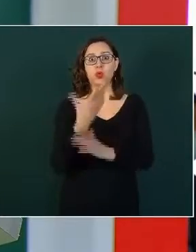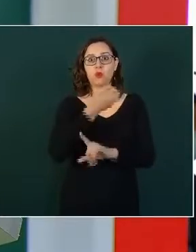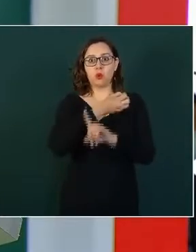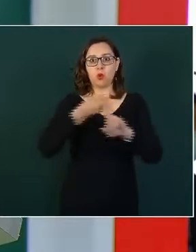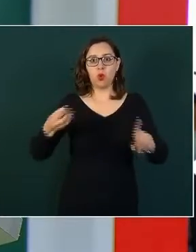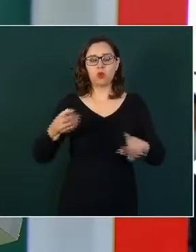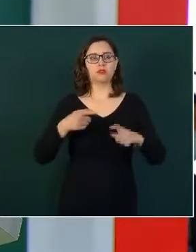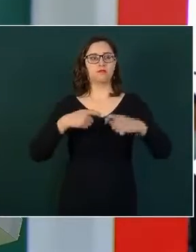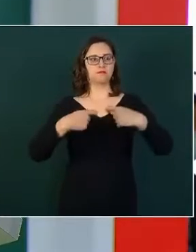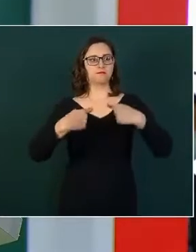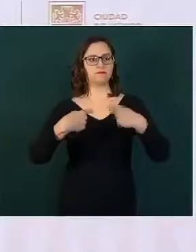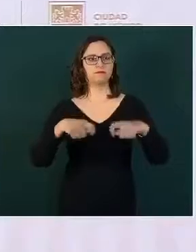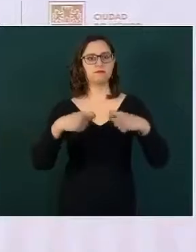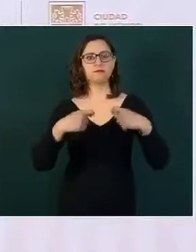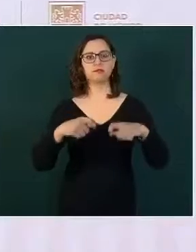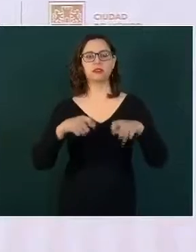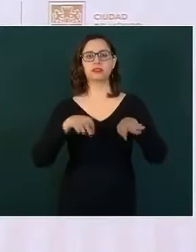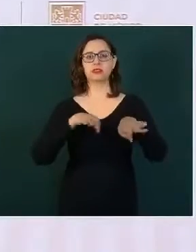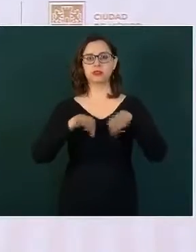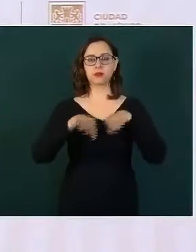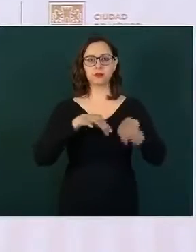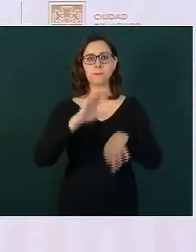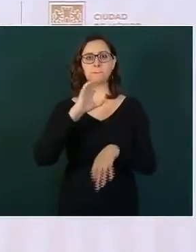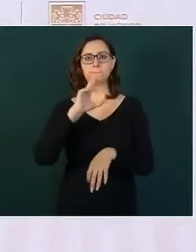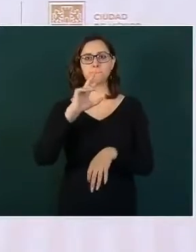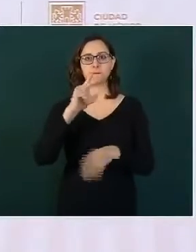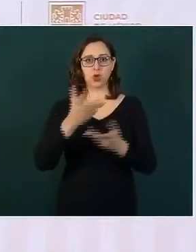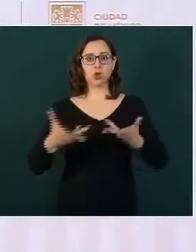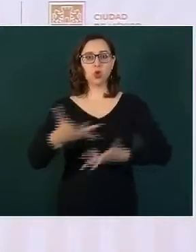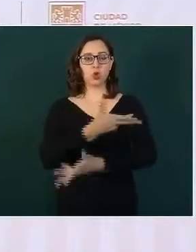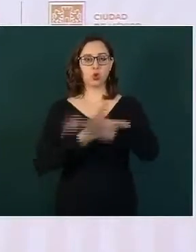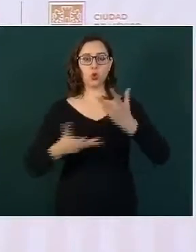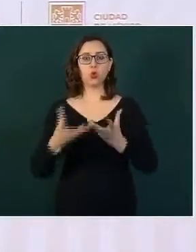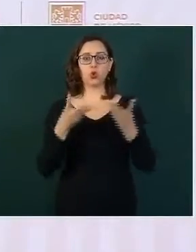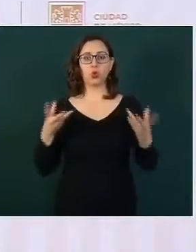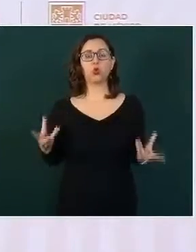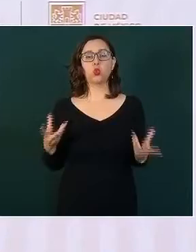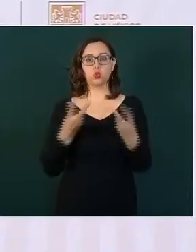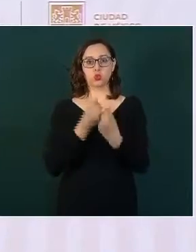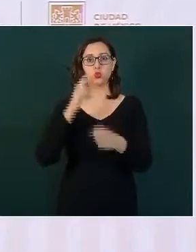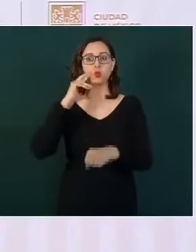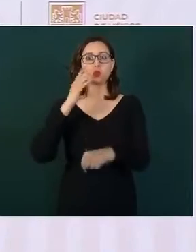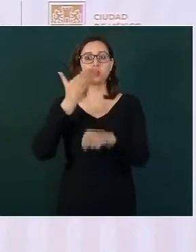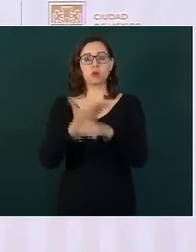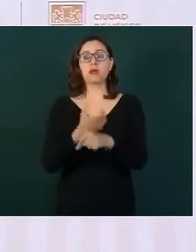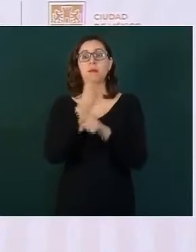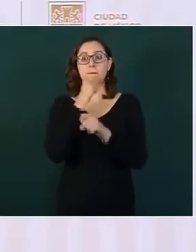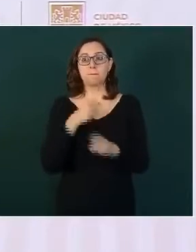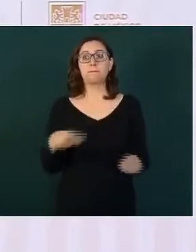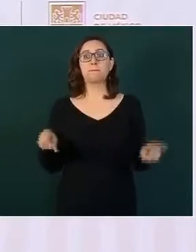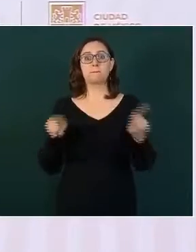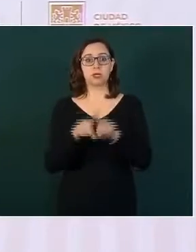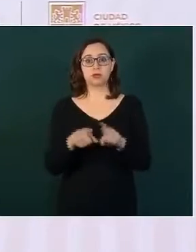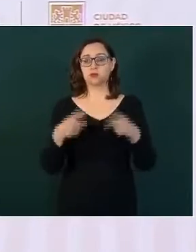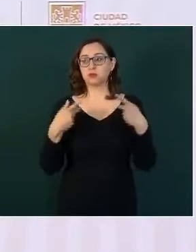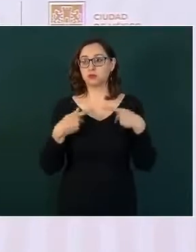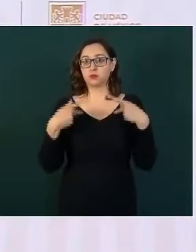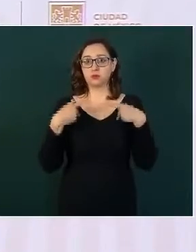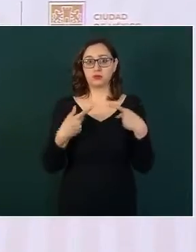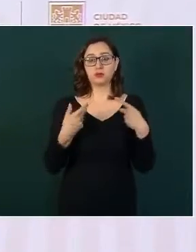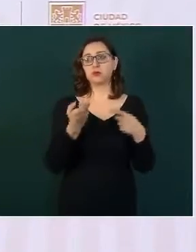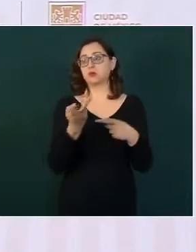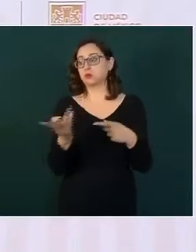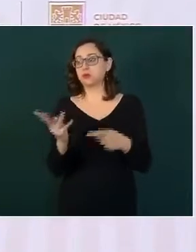un mejor funcionamiento con una gestión corresponsable en cada ámbito y un óptimo empleo de los recursos humanos, financieros